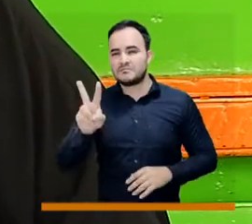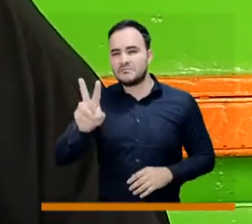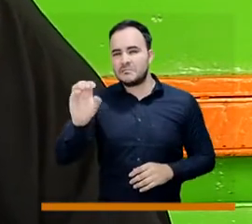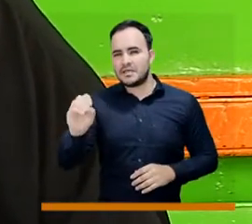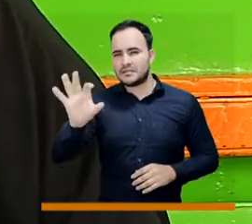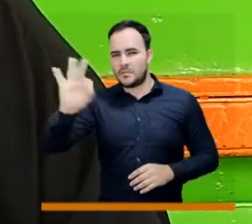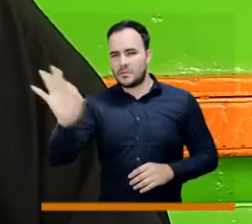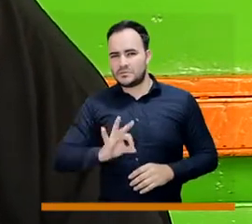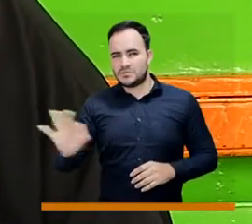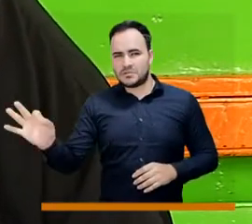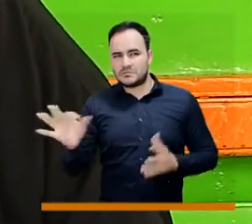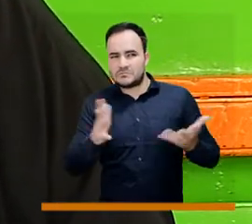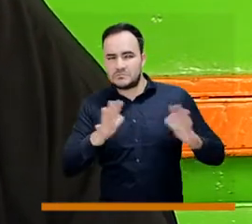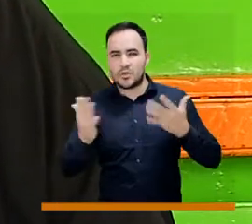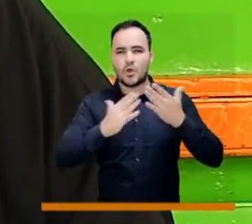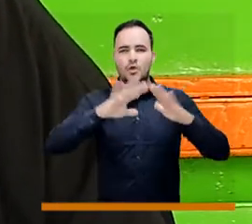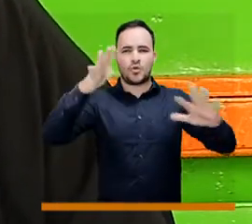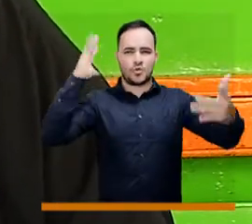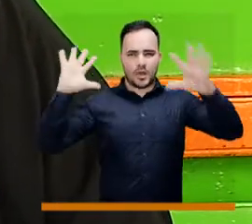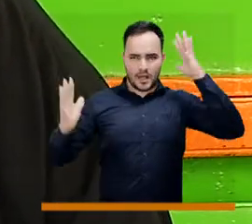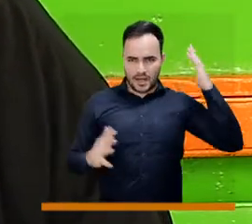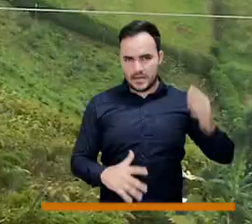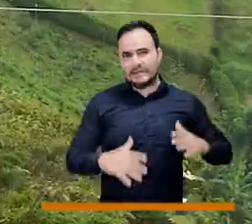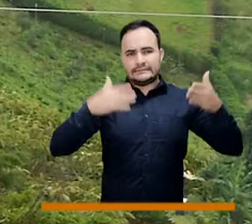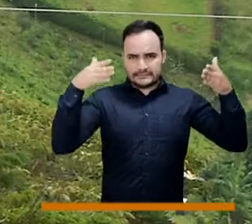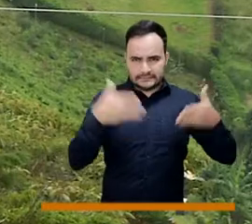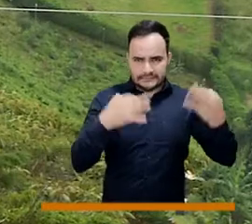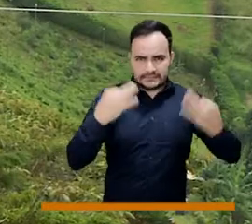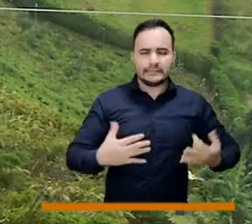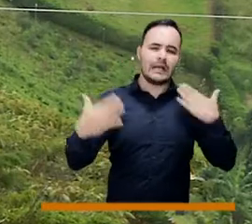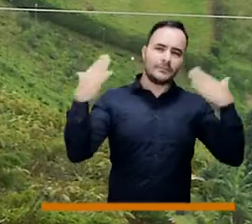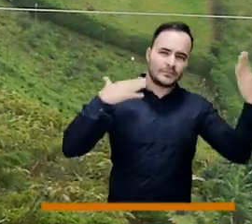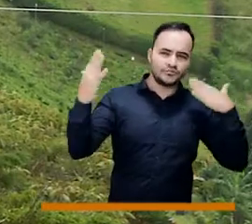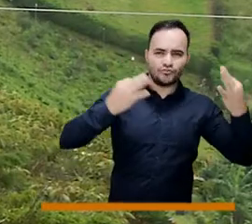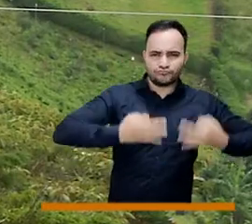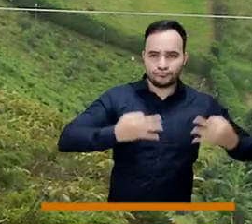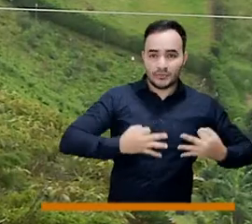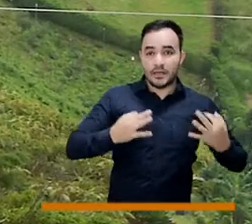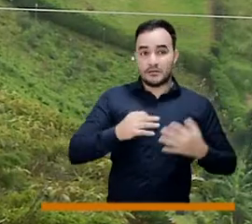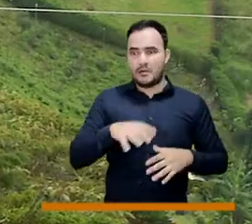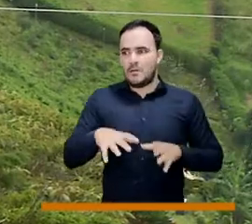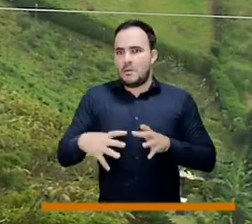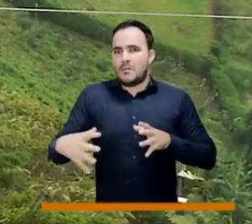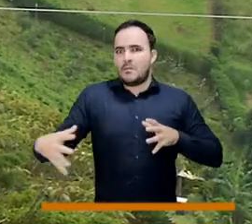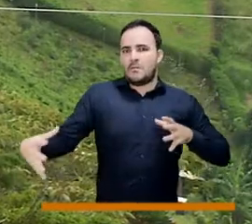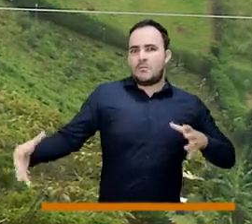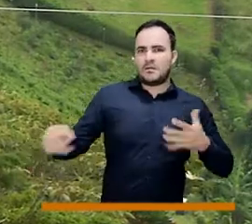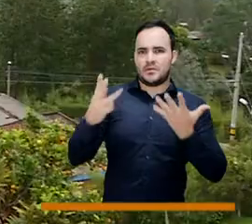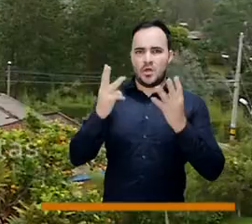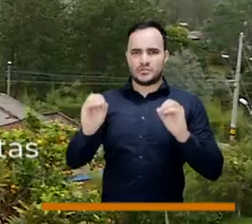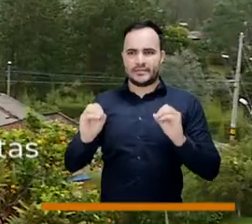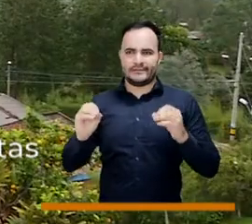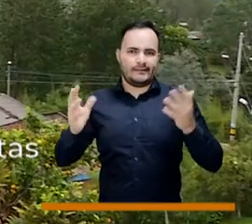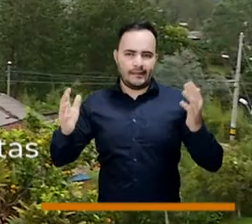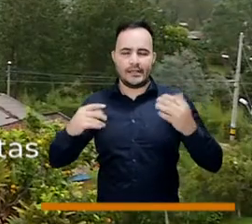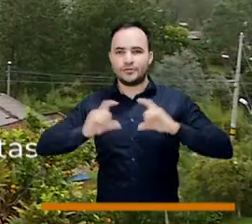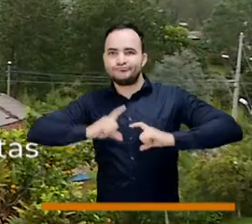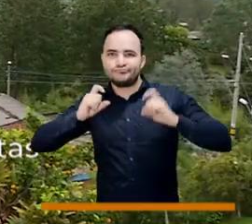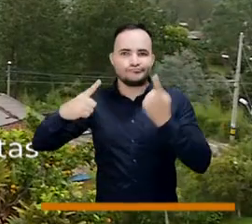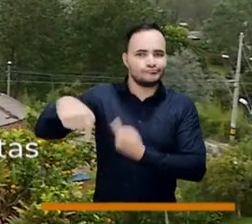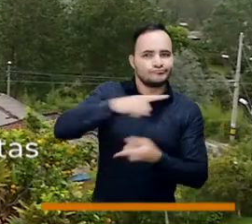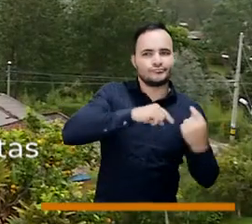de ruralidad, que hay más turismo, ¿sí?, que hay más industria, lo que está prohibido